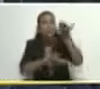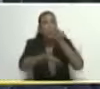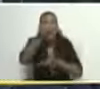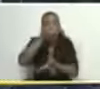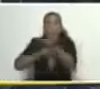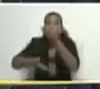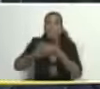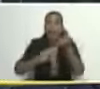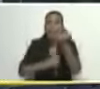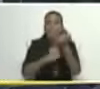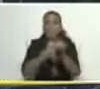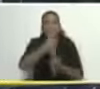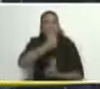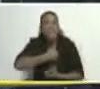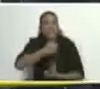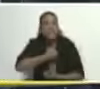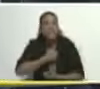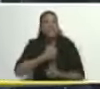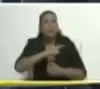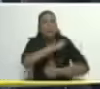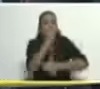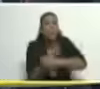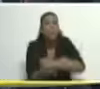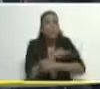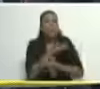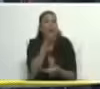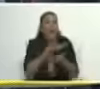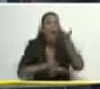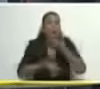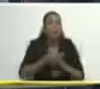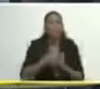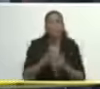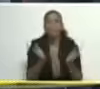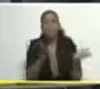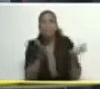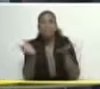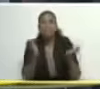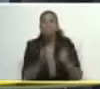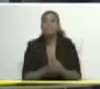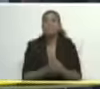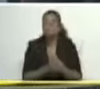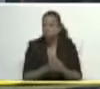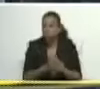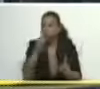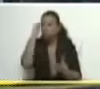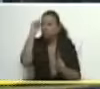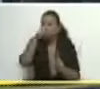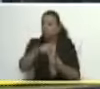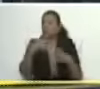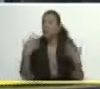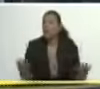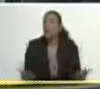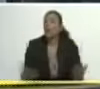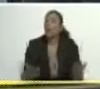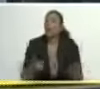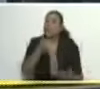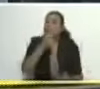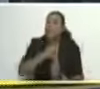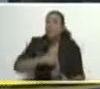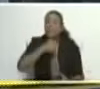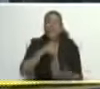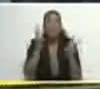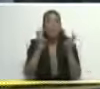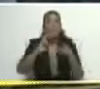solidaridad y fortalecer su cooperación para lidiar con